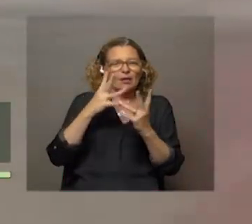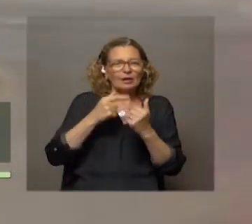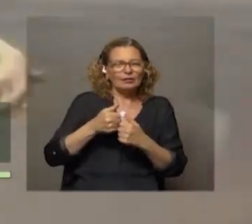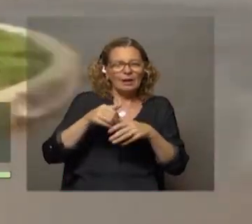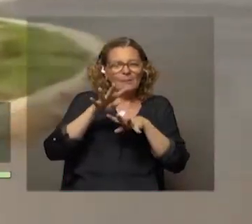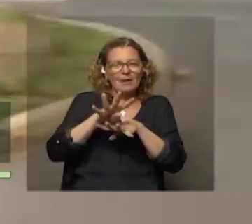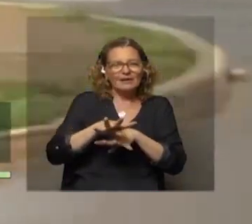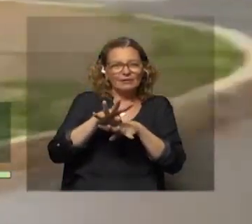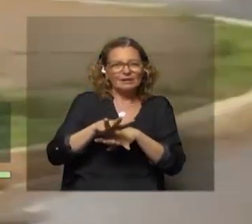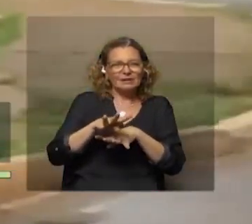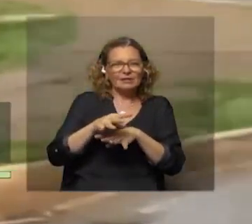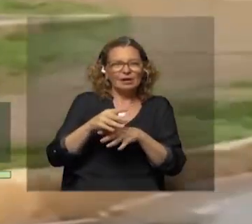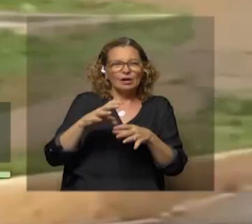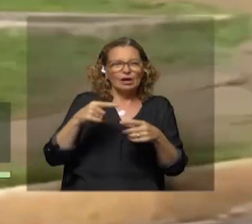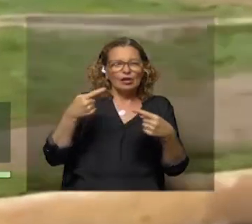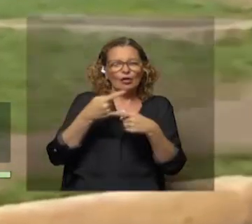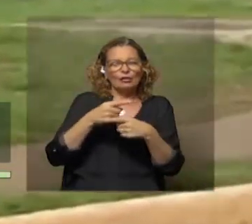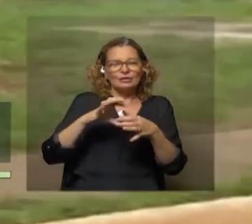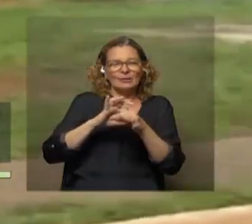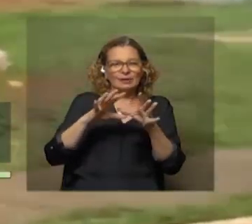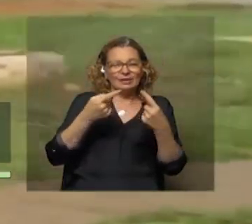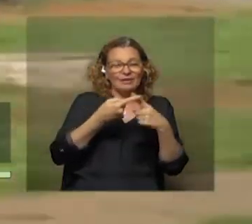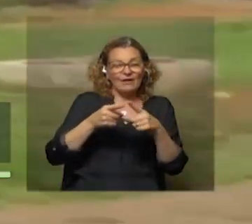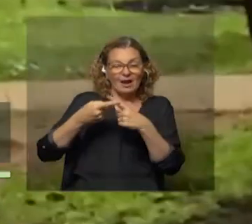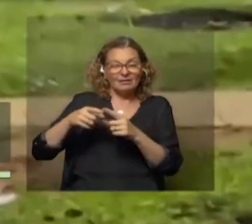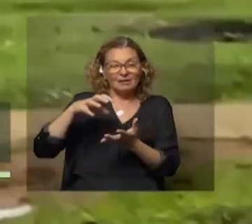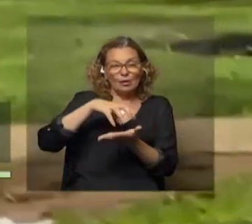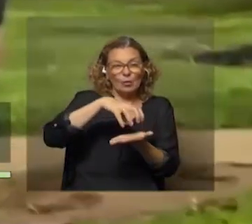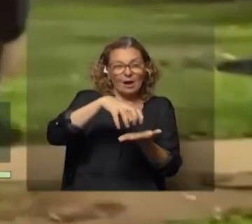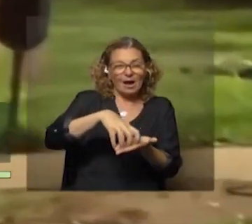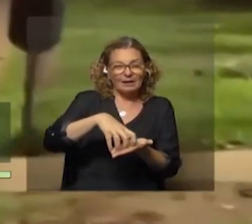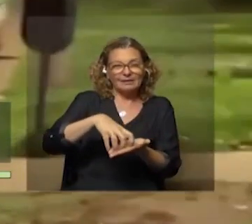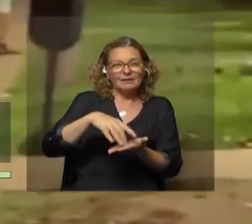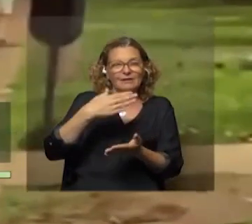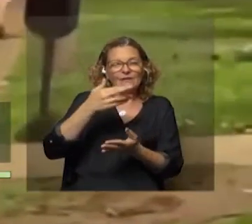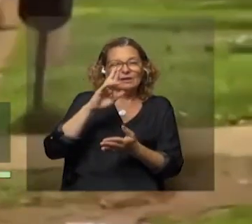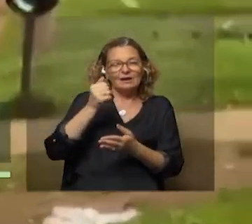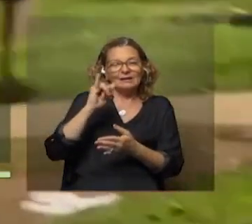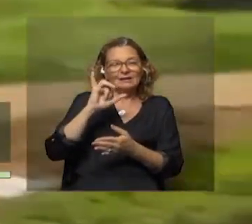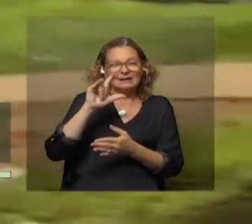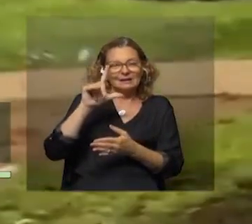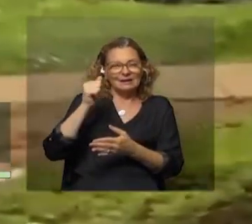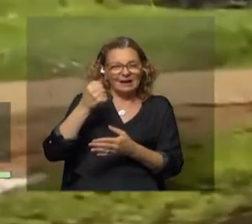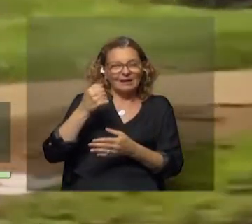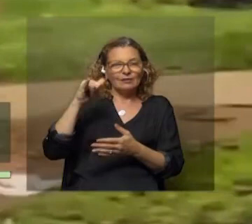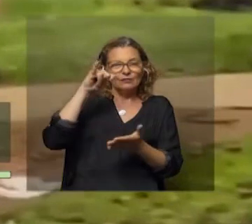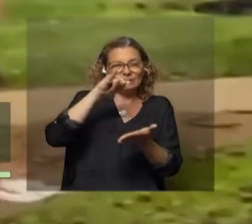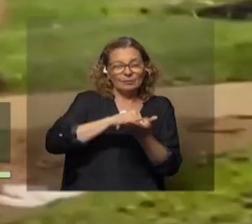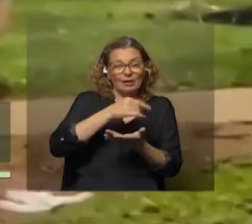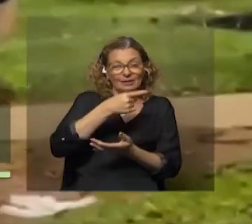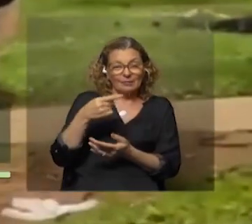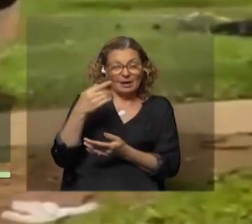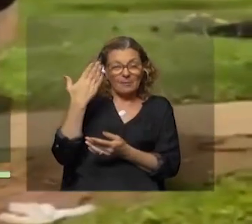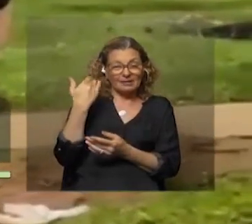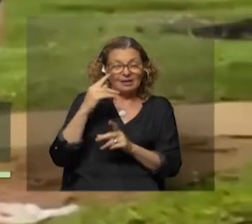manifestaciones antidemocráticas en diversos lugares de Brasilia incluyendo la invasión al aeropuerto de la capital la semana pasada